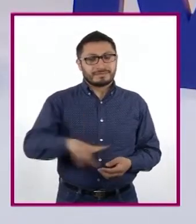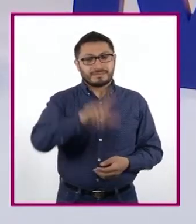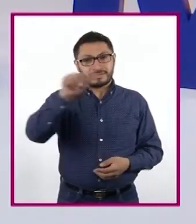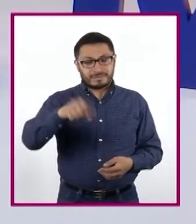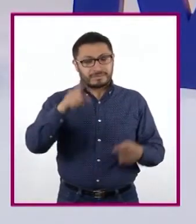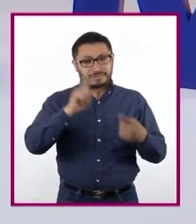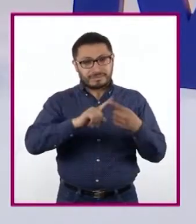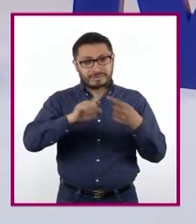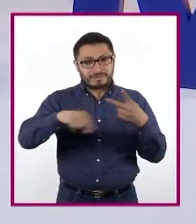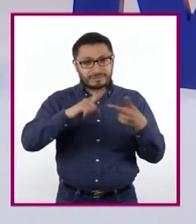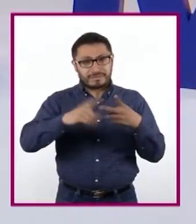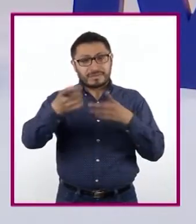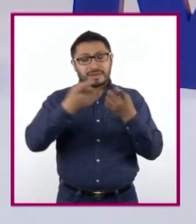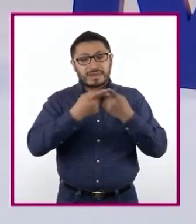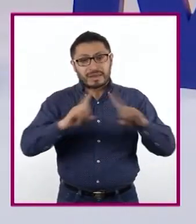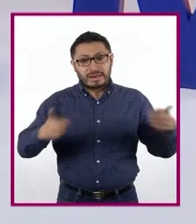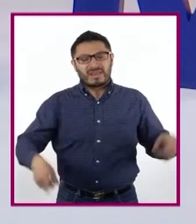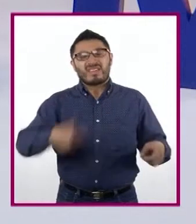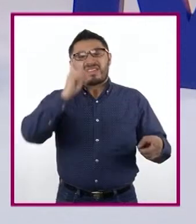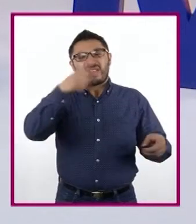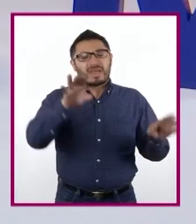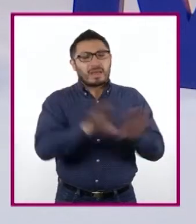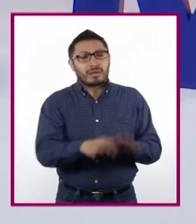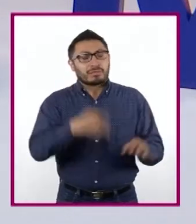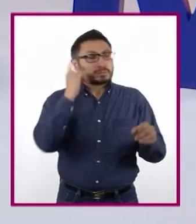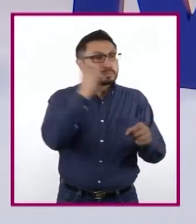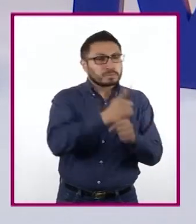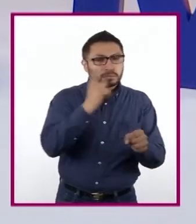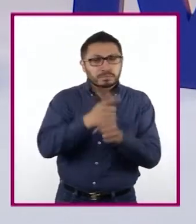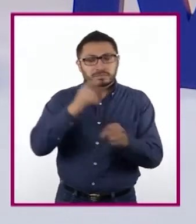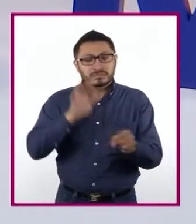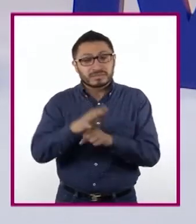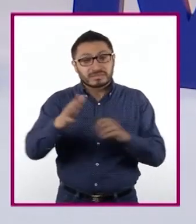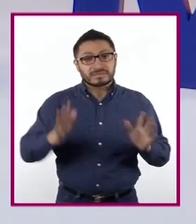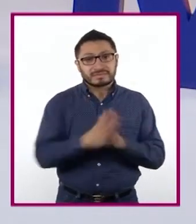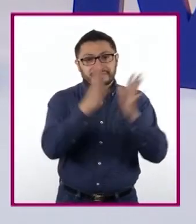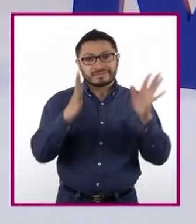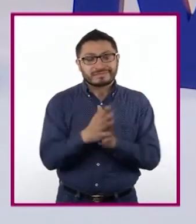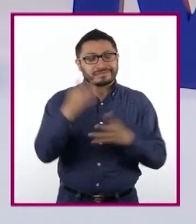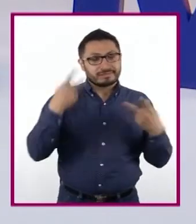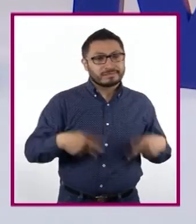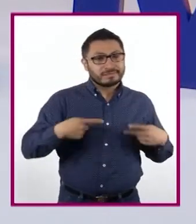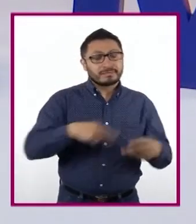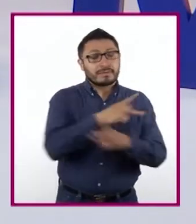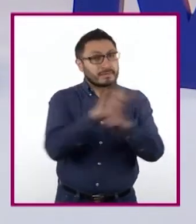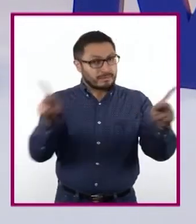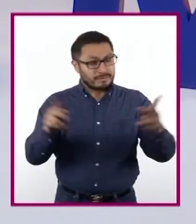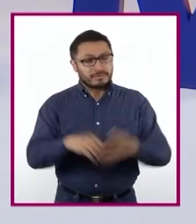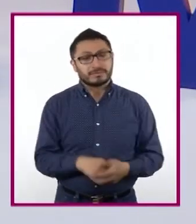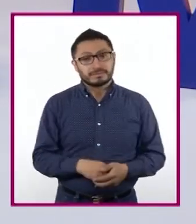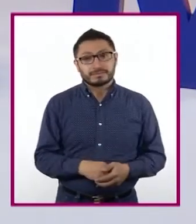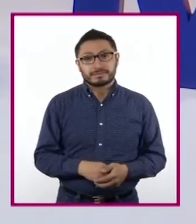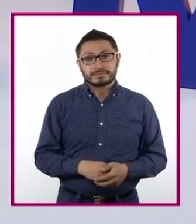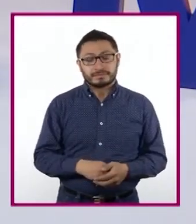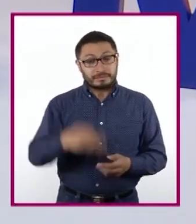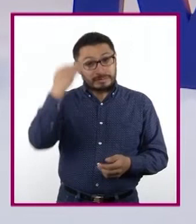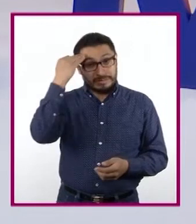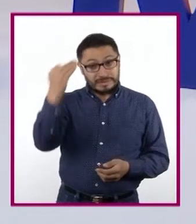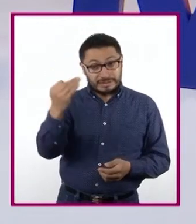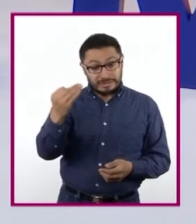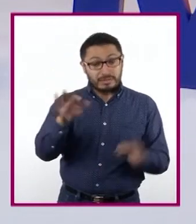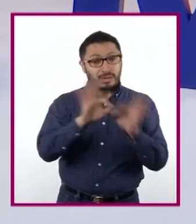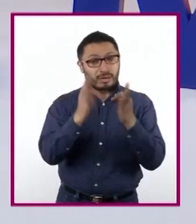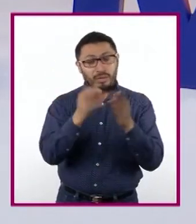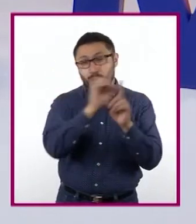desarrollo, que consiste en identificar la organización de las intervenciones entre panelistas y el público, en cuanto a tiempo y